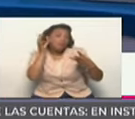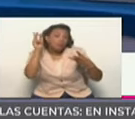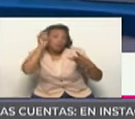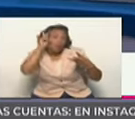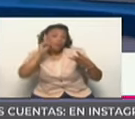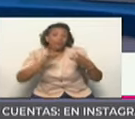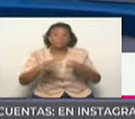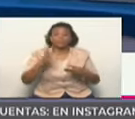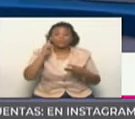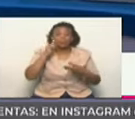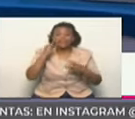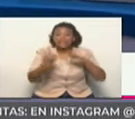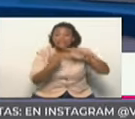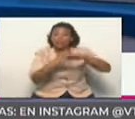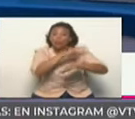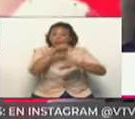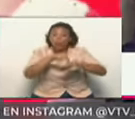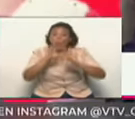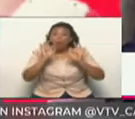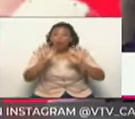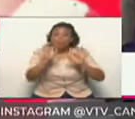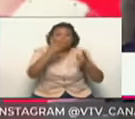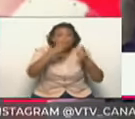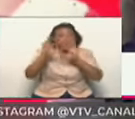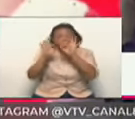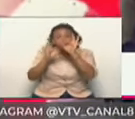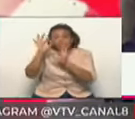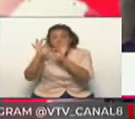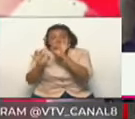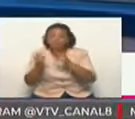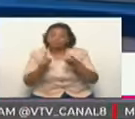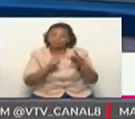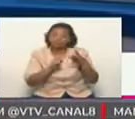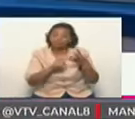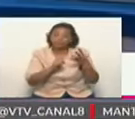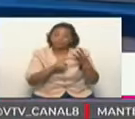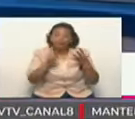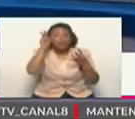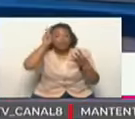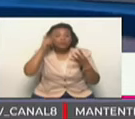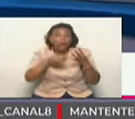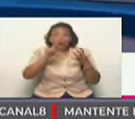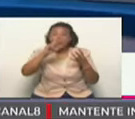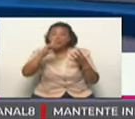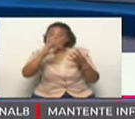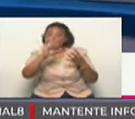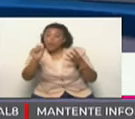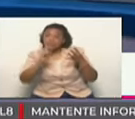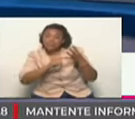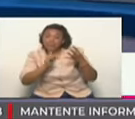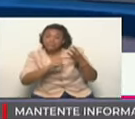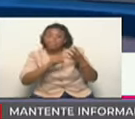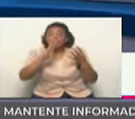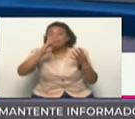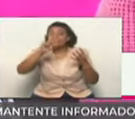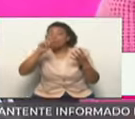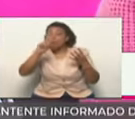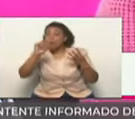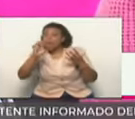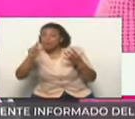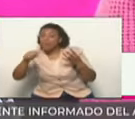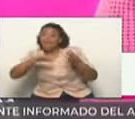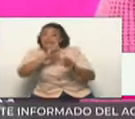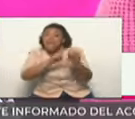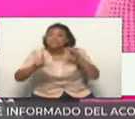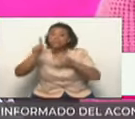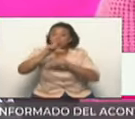Jiménez, directora del Instituto Oceanográfico de Venezuela, el profesor Luis Felipe Freites Balbuena,